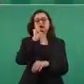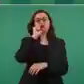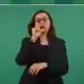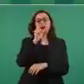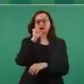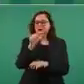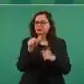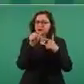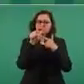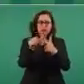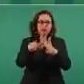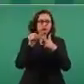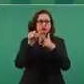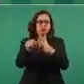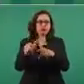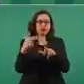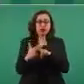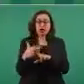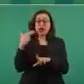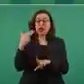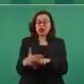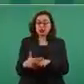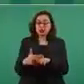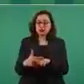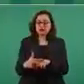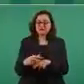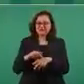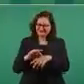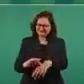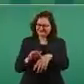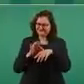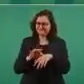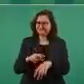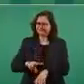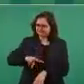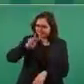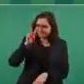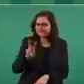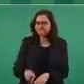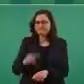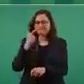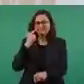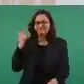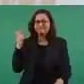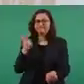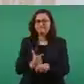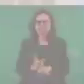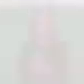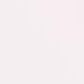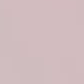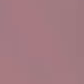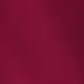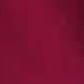conocer la verdad y hacer justicia.